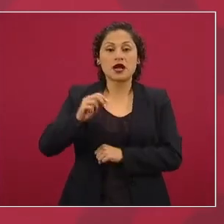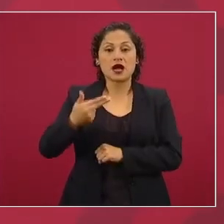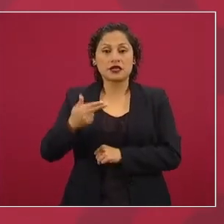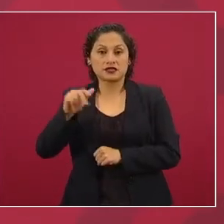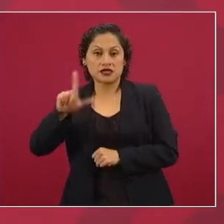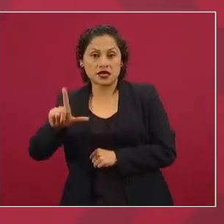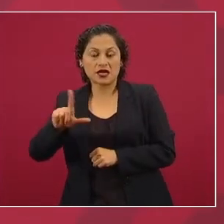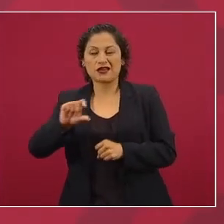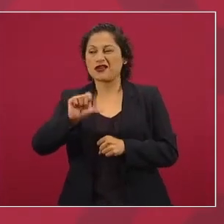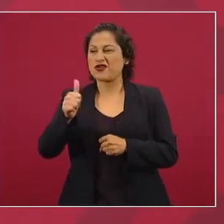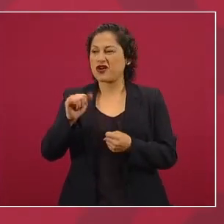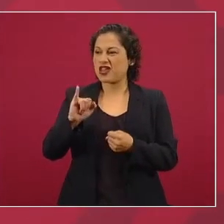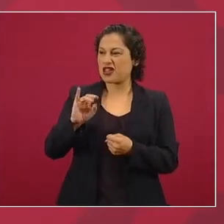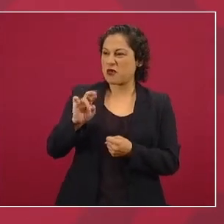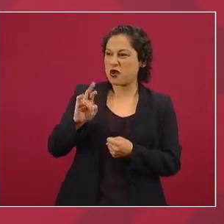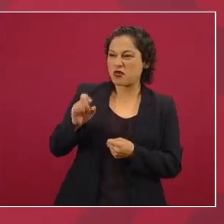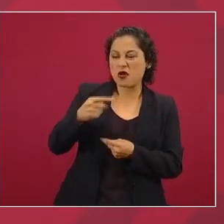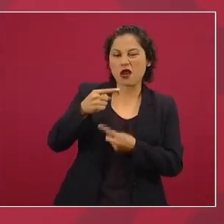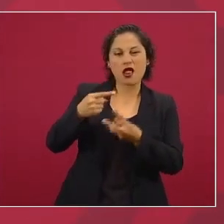Iberdrola y todos.